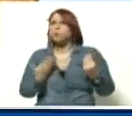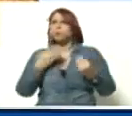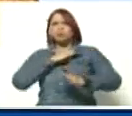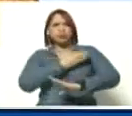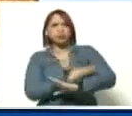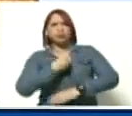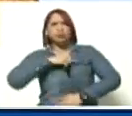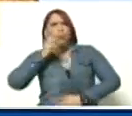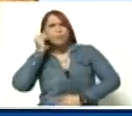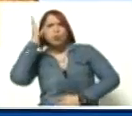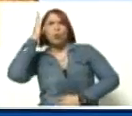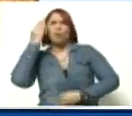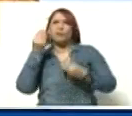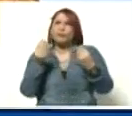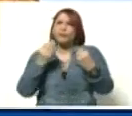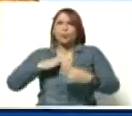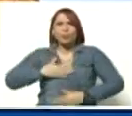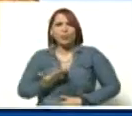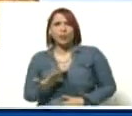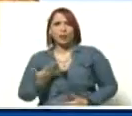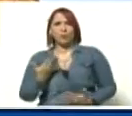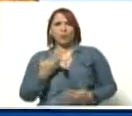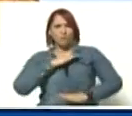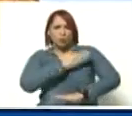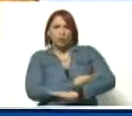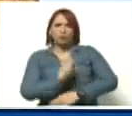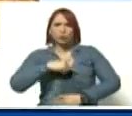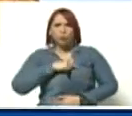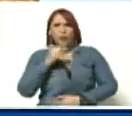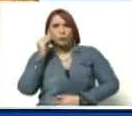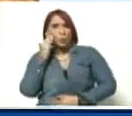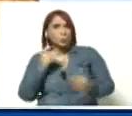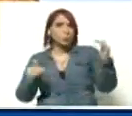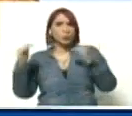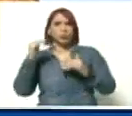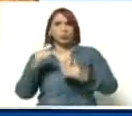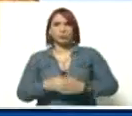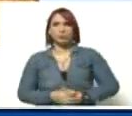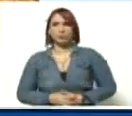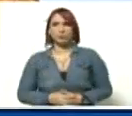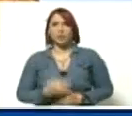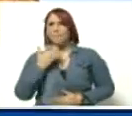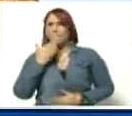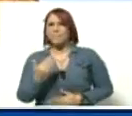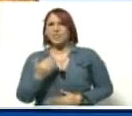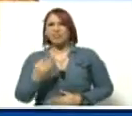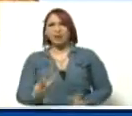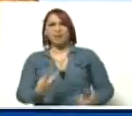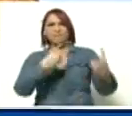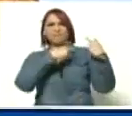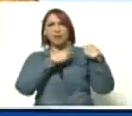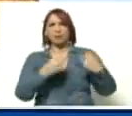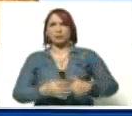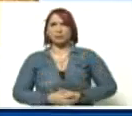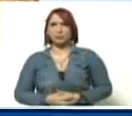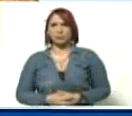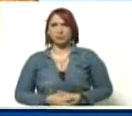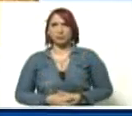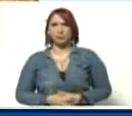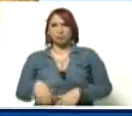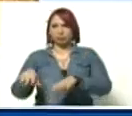nuestras capacidades, cómo podemos fortalecer nuestras potencialidades, le piden a sus jefes en los